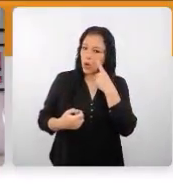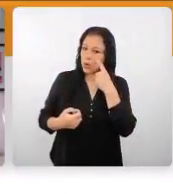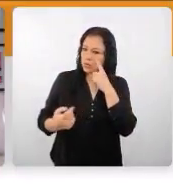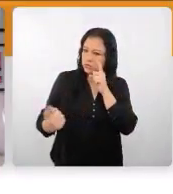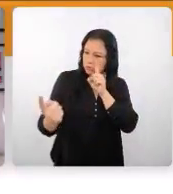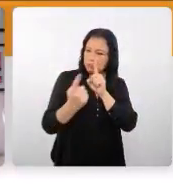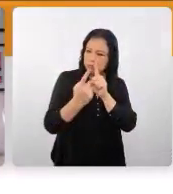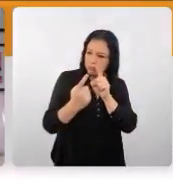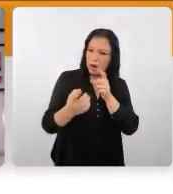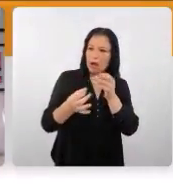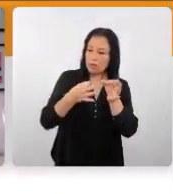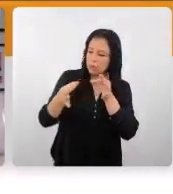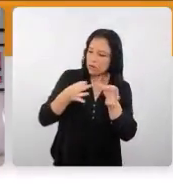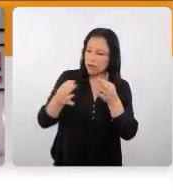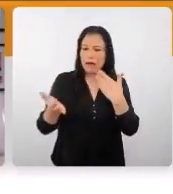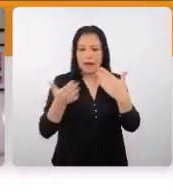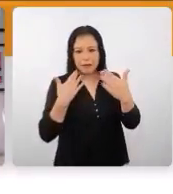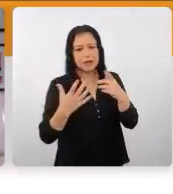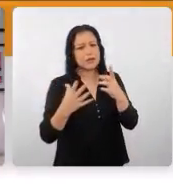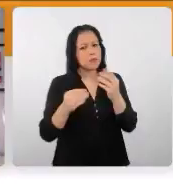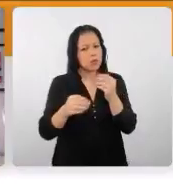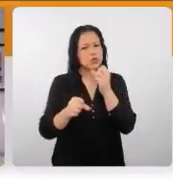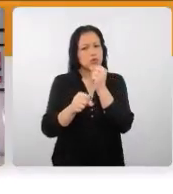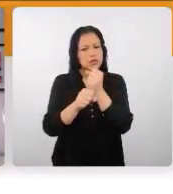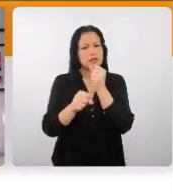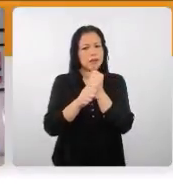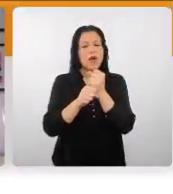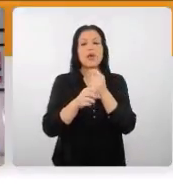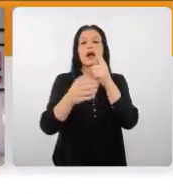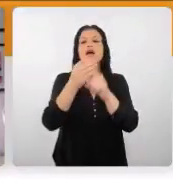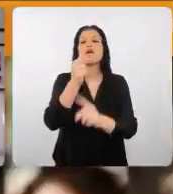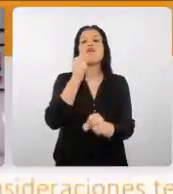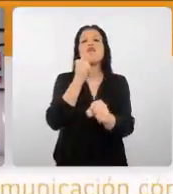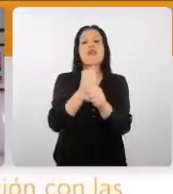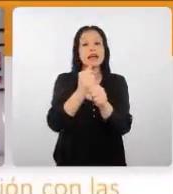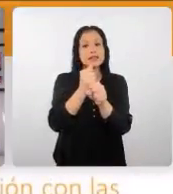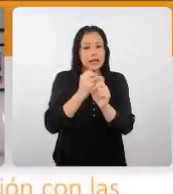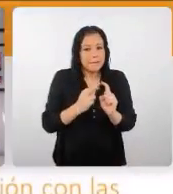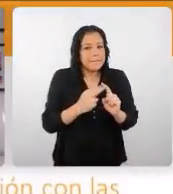ambas partes. Entonces, hay mucho, se trabaja el tema de la confianza desde un inicio.